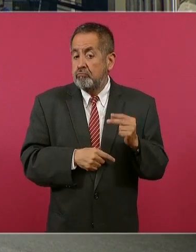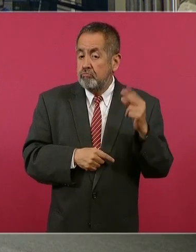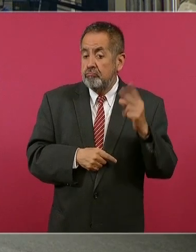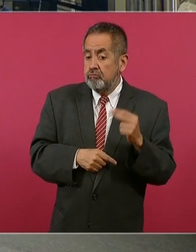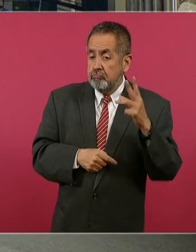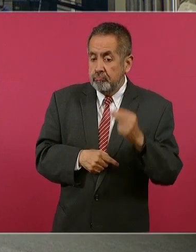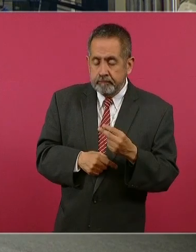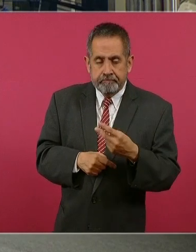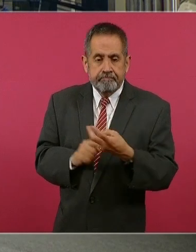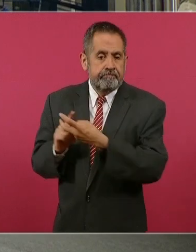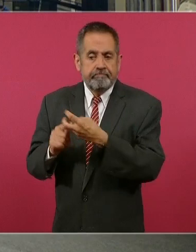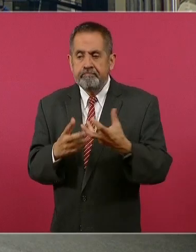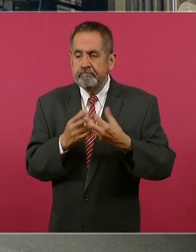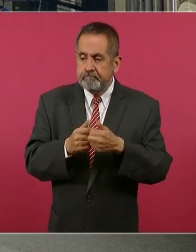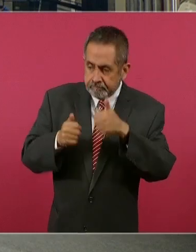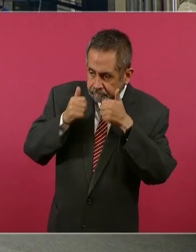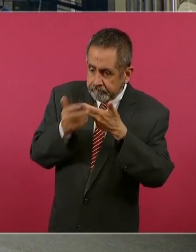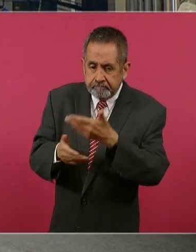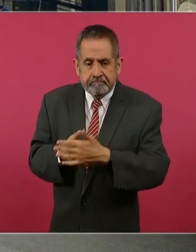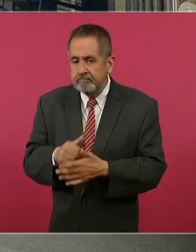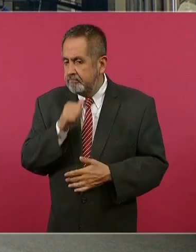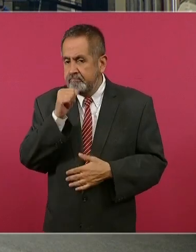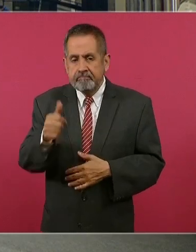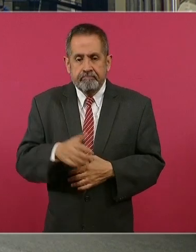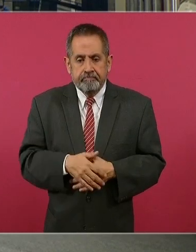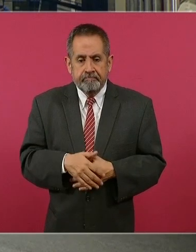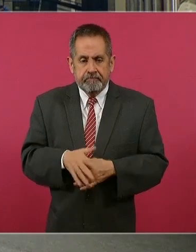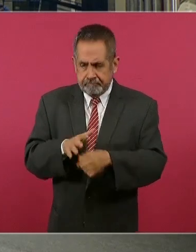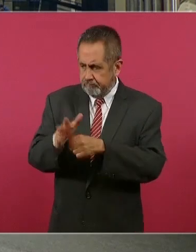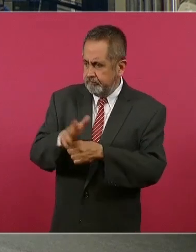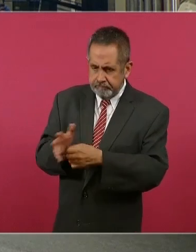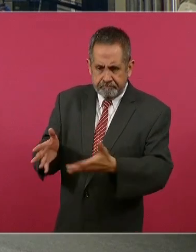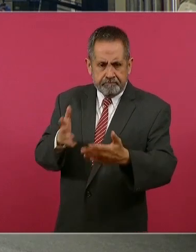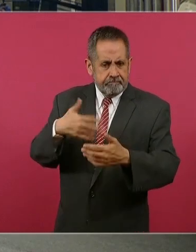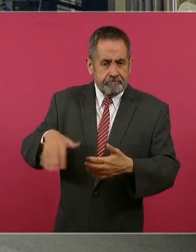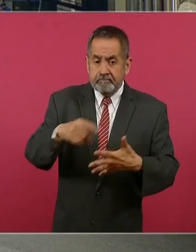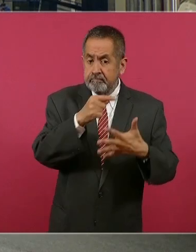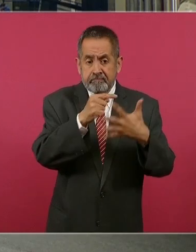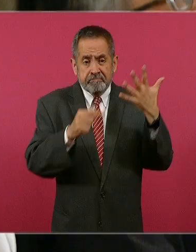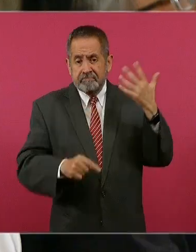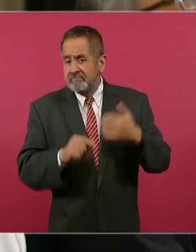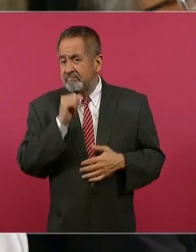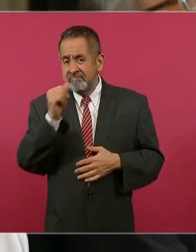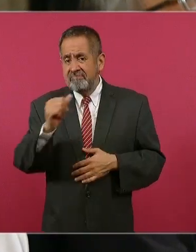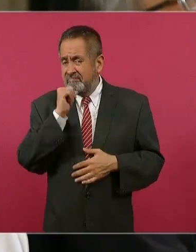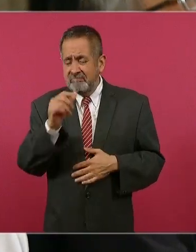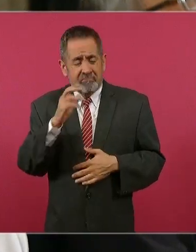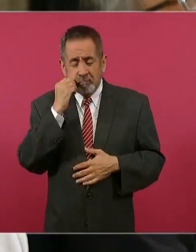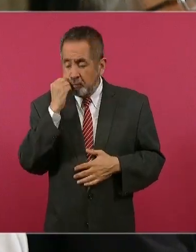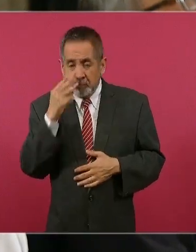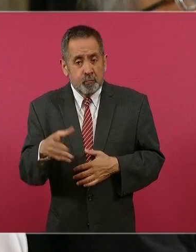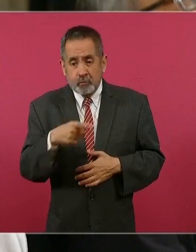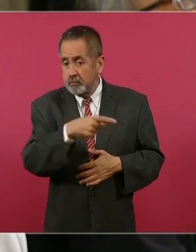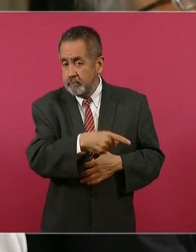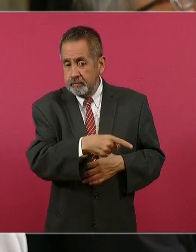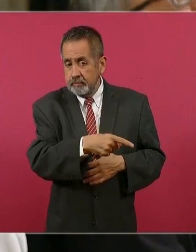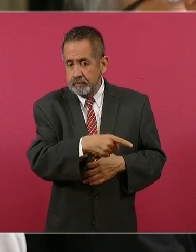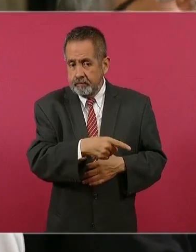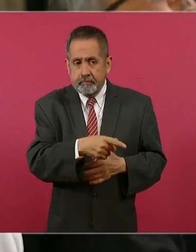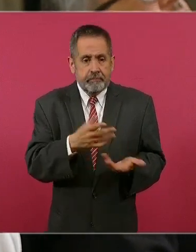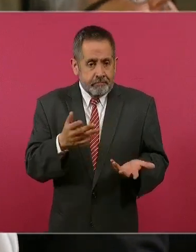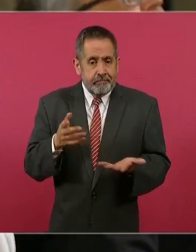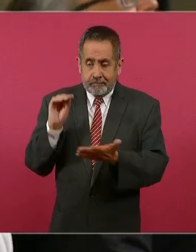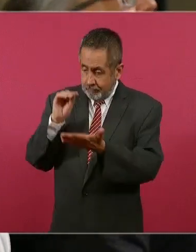a las desapariciones ocurridas, facilitar los procesos de búsqueda. Todos estos puntos concretamente son los que